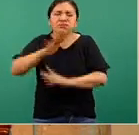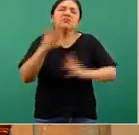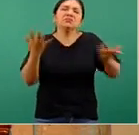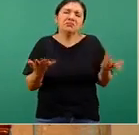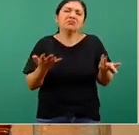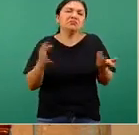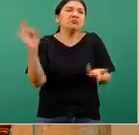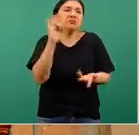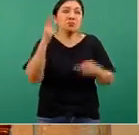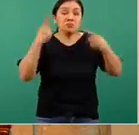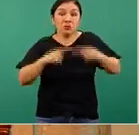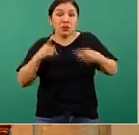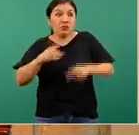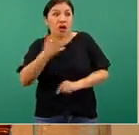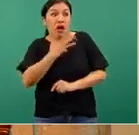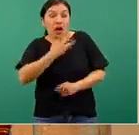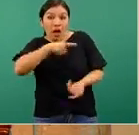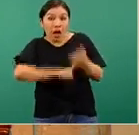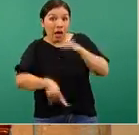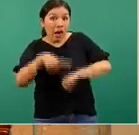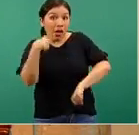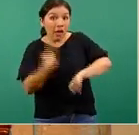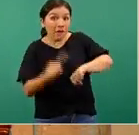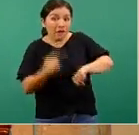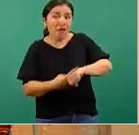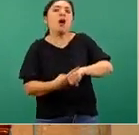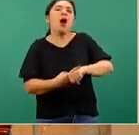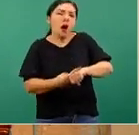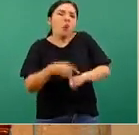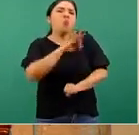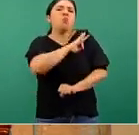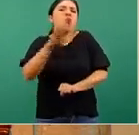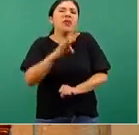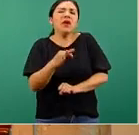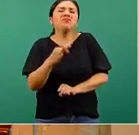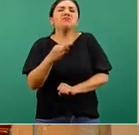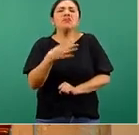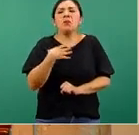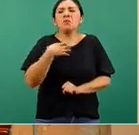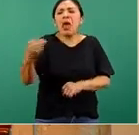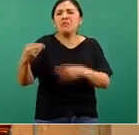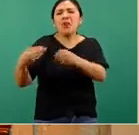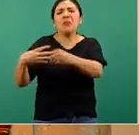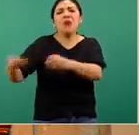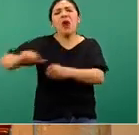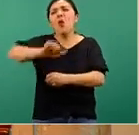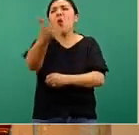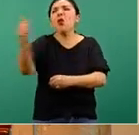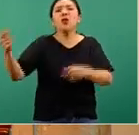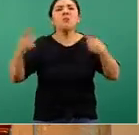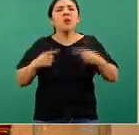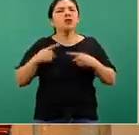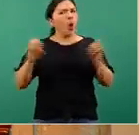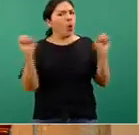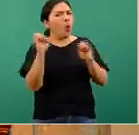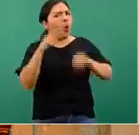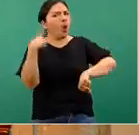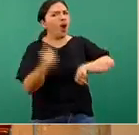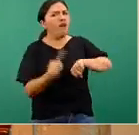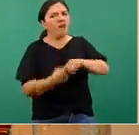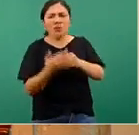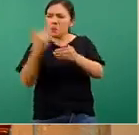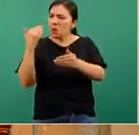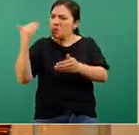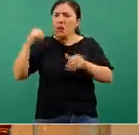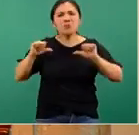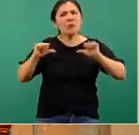enferma va a tener mayor probabilidad de contagiar a una persona susceptible, es decir, alguien que no haya enfermado en los últimos